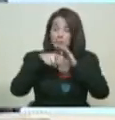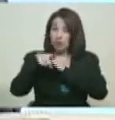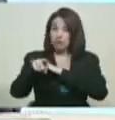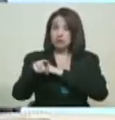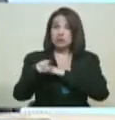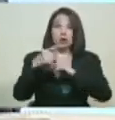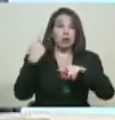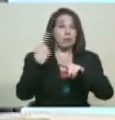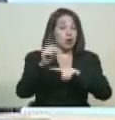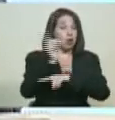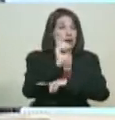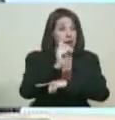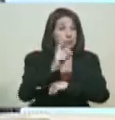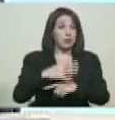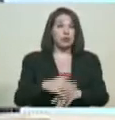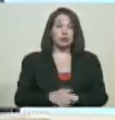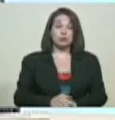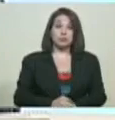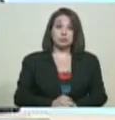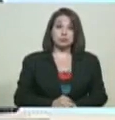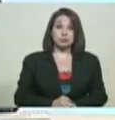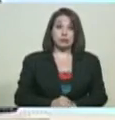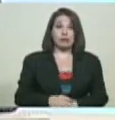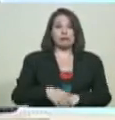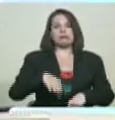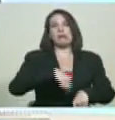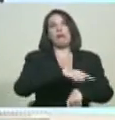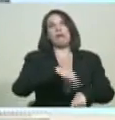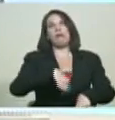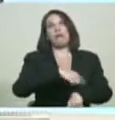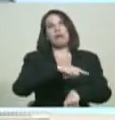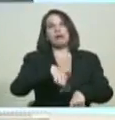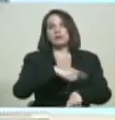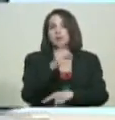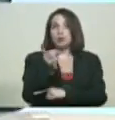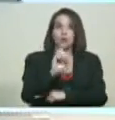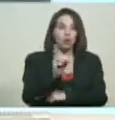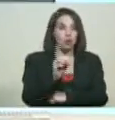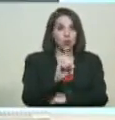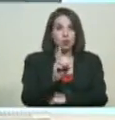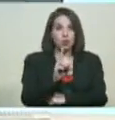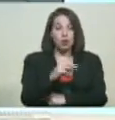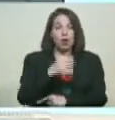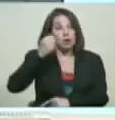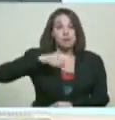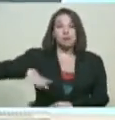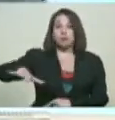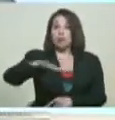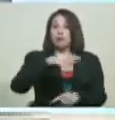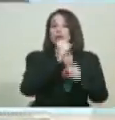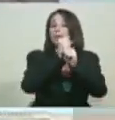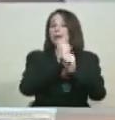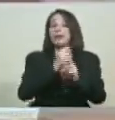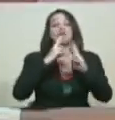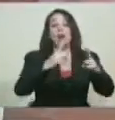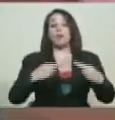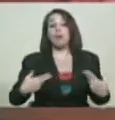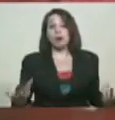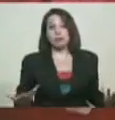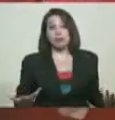celeridad sin retardo sin demora nuestro pueblo espera por nuestra respuesta